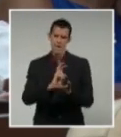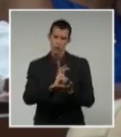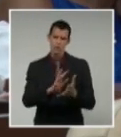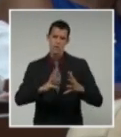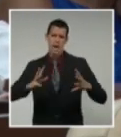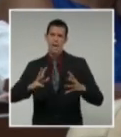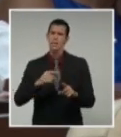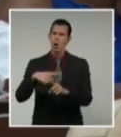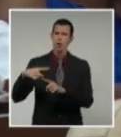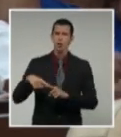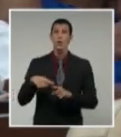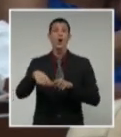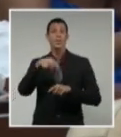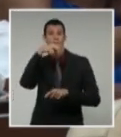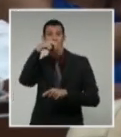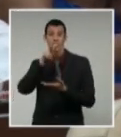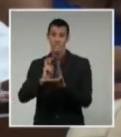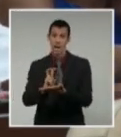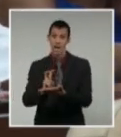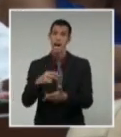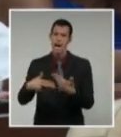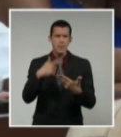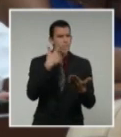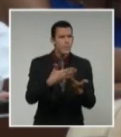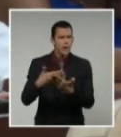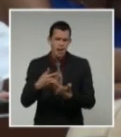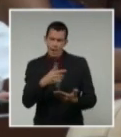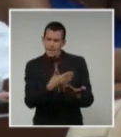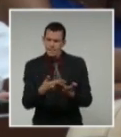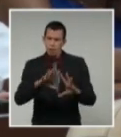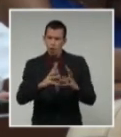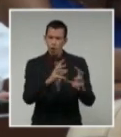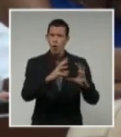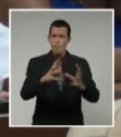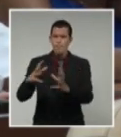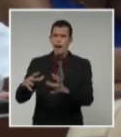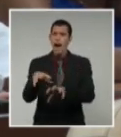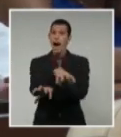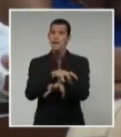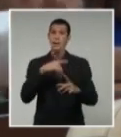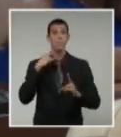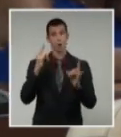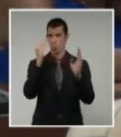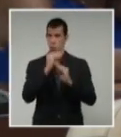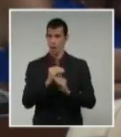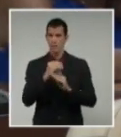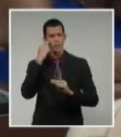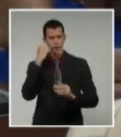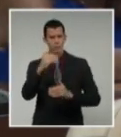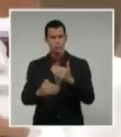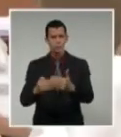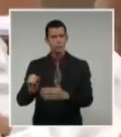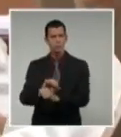candidata vacunal pero sin duda es muy pronto vacuna contra la cob y 19 desde acá desde cuba ha sido